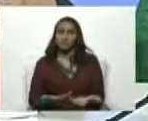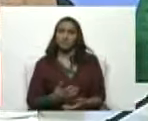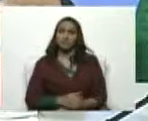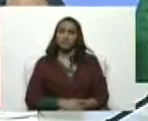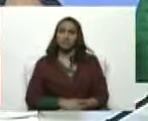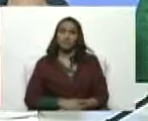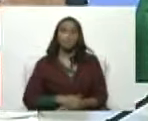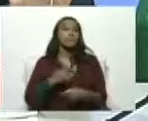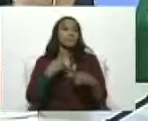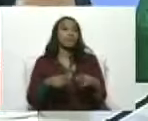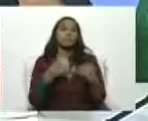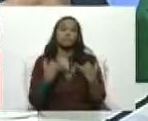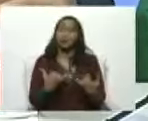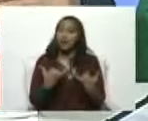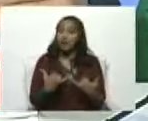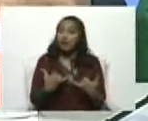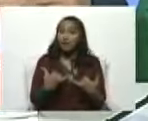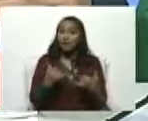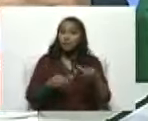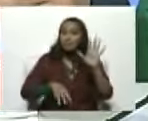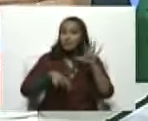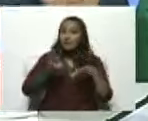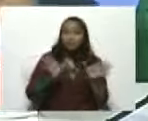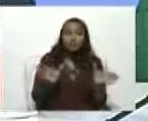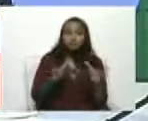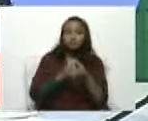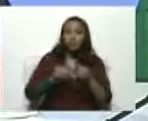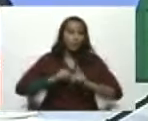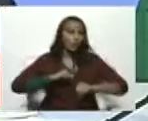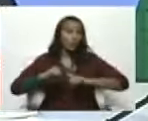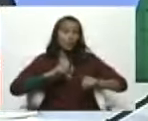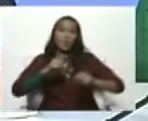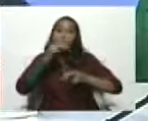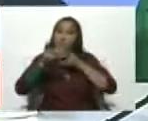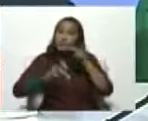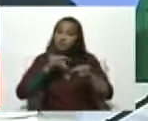organizaciones políticas o movimientos que van a impulsar el voto.